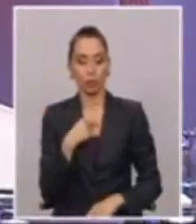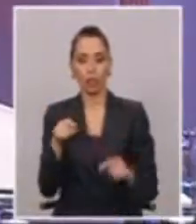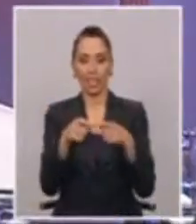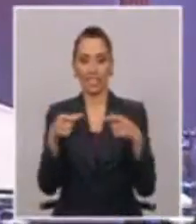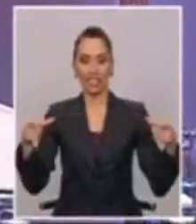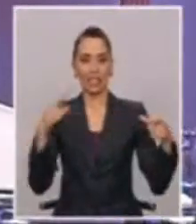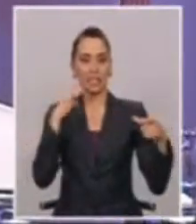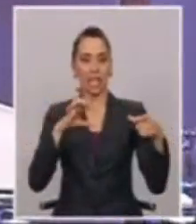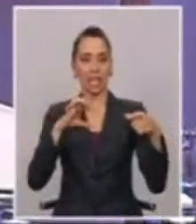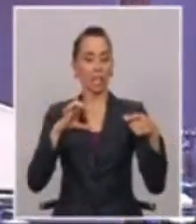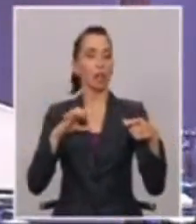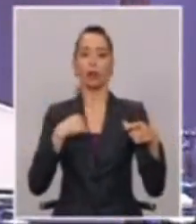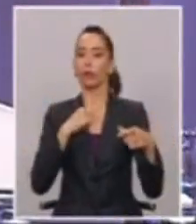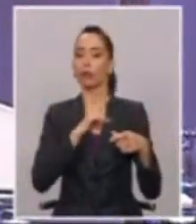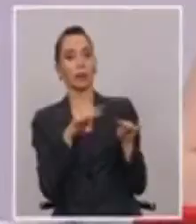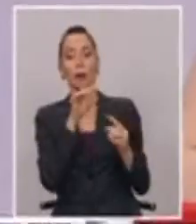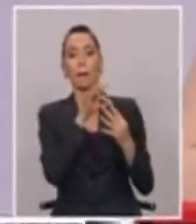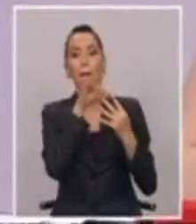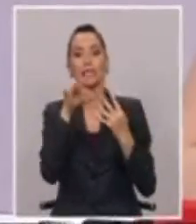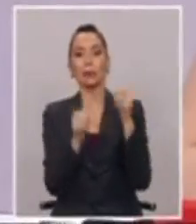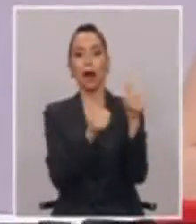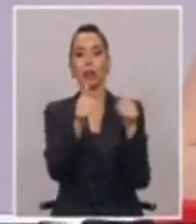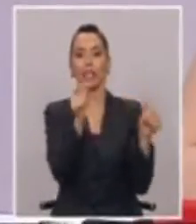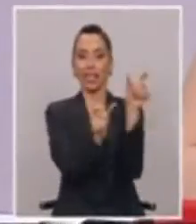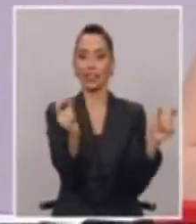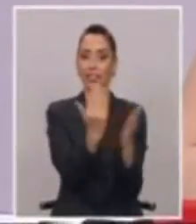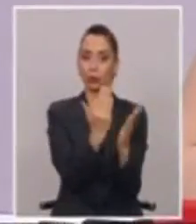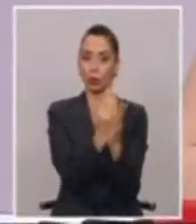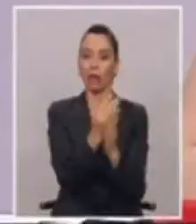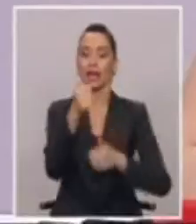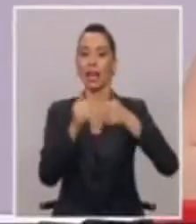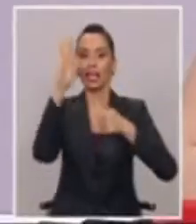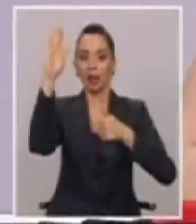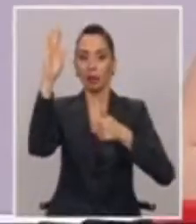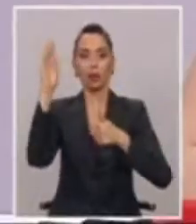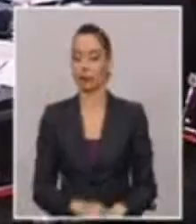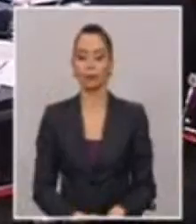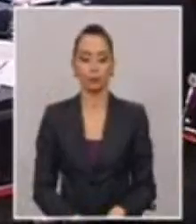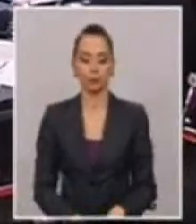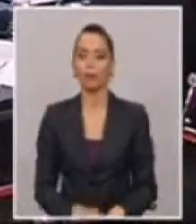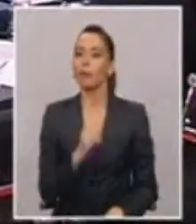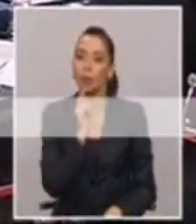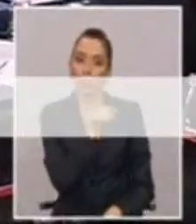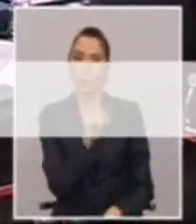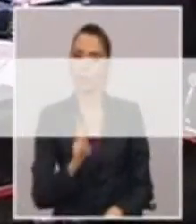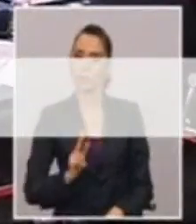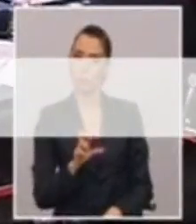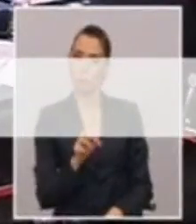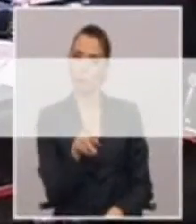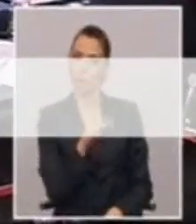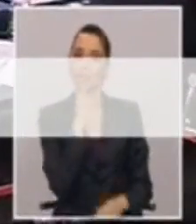cheque no lo voy a pagar según matthei más que buscar educación gratuita para todos debe premiarse el